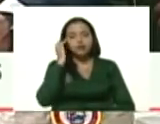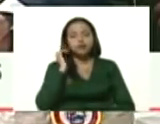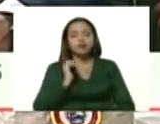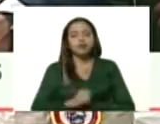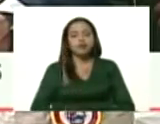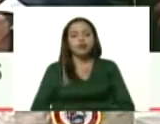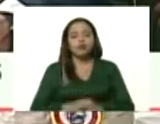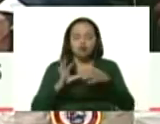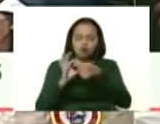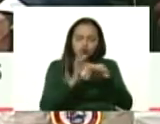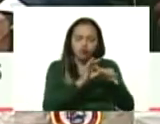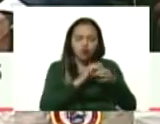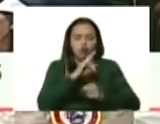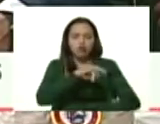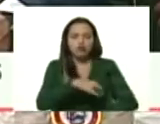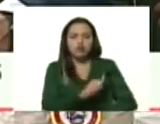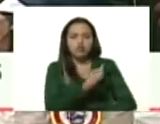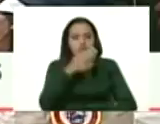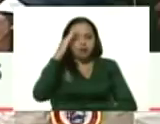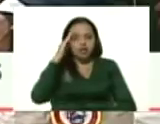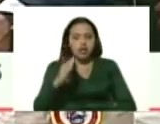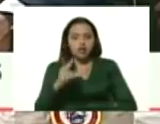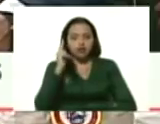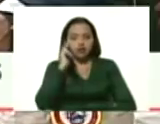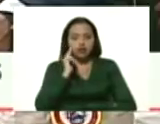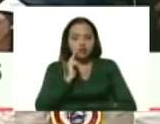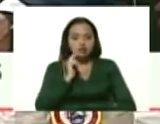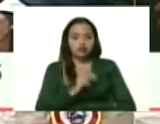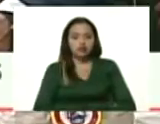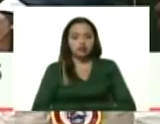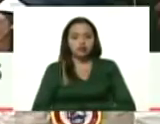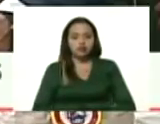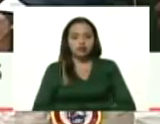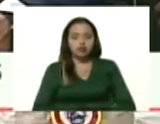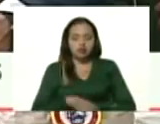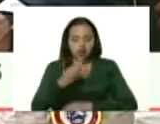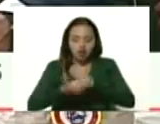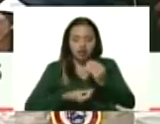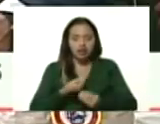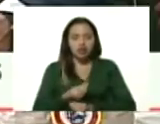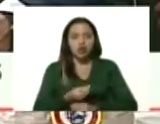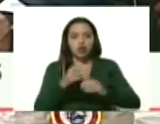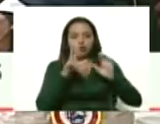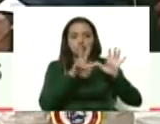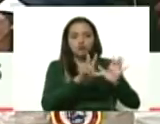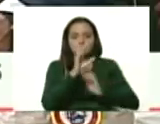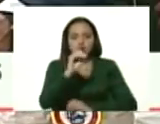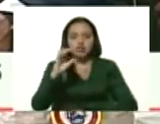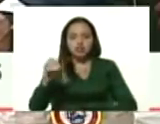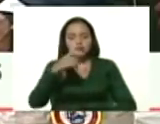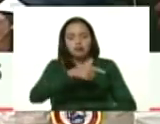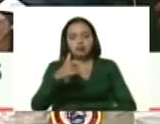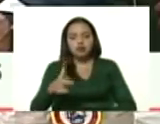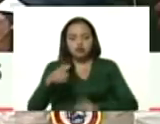perfectamente articulando con nuestra Universidad Militar Bolivariana. Para estos efectos han formado 800 instructores